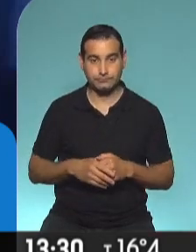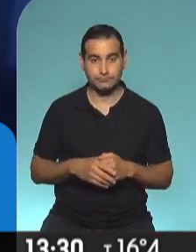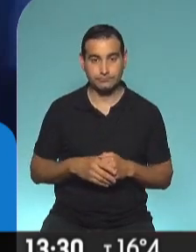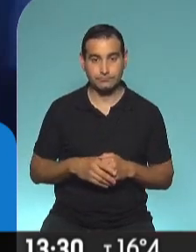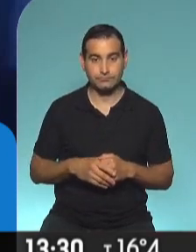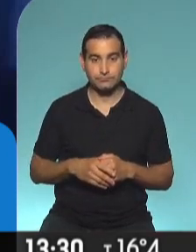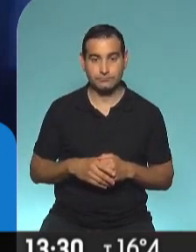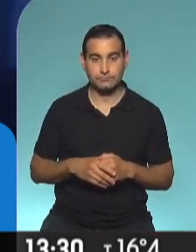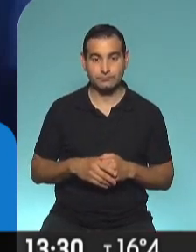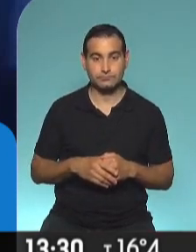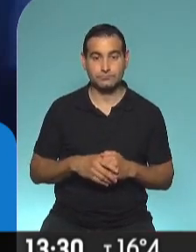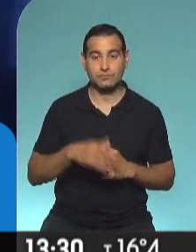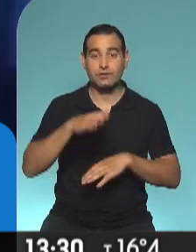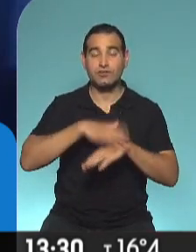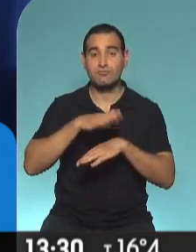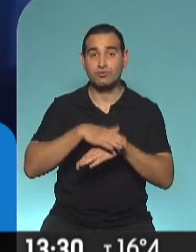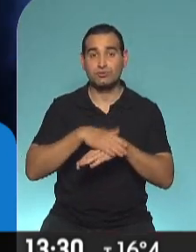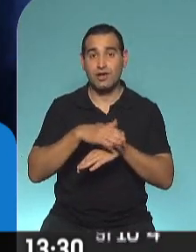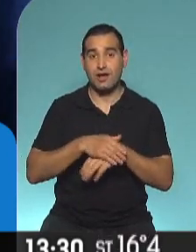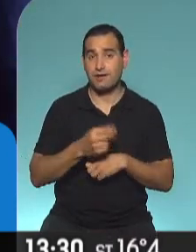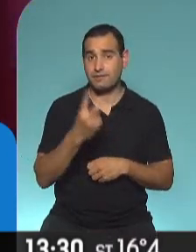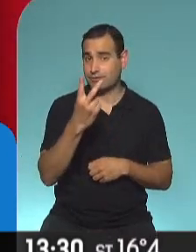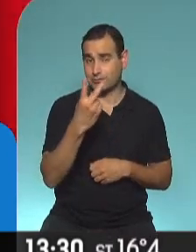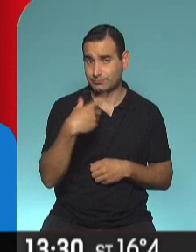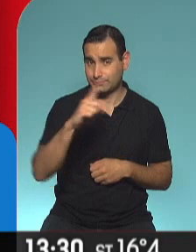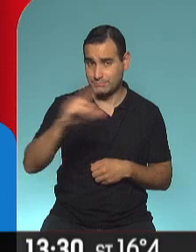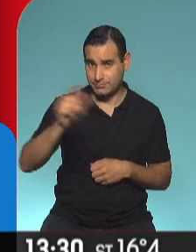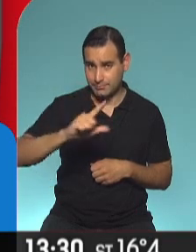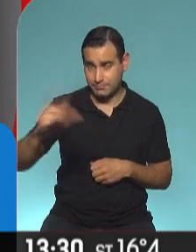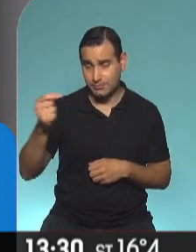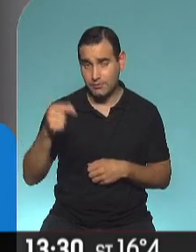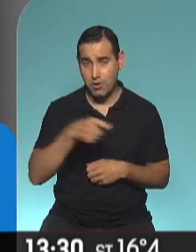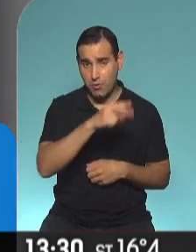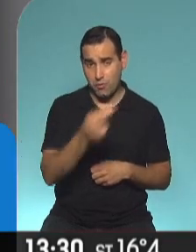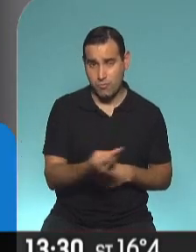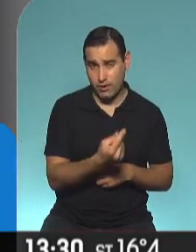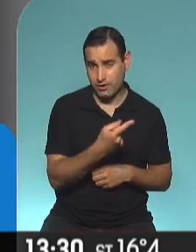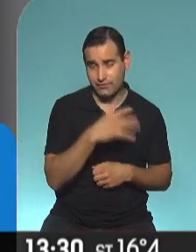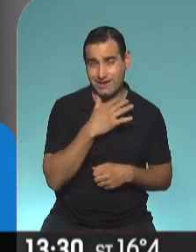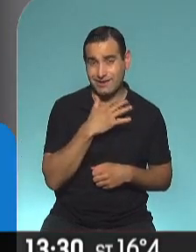los responsables del hecho delictivo que se dieron a la fuga tras la muerte de uno